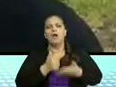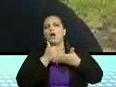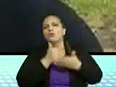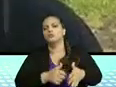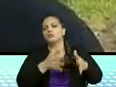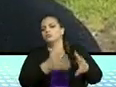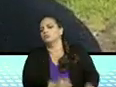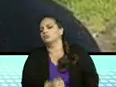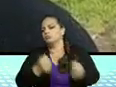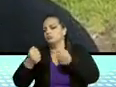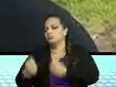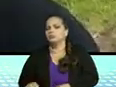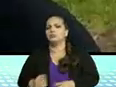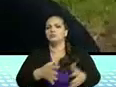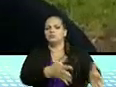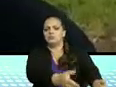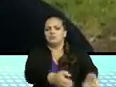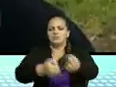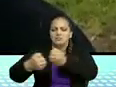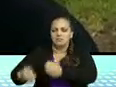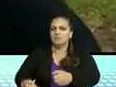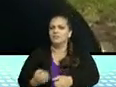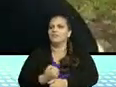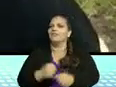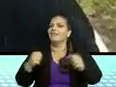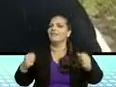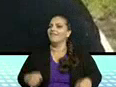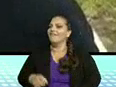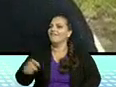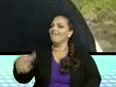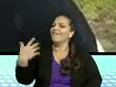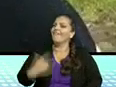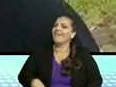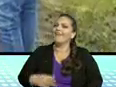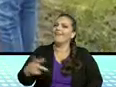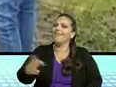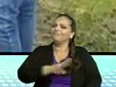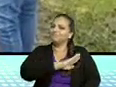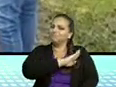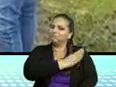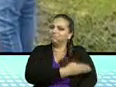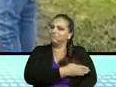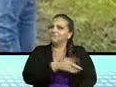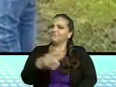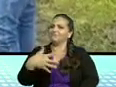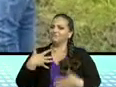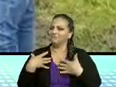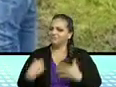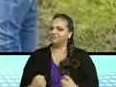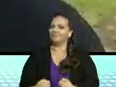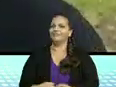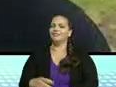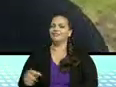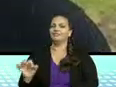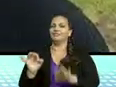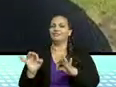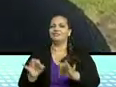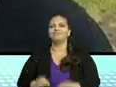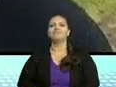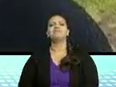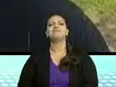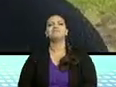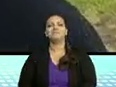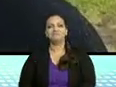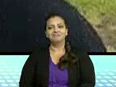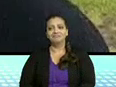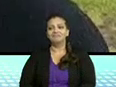que sí, valeroso, felicitaciones para este niño. Hay héroes urbanos, indudablemente, así como hay mucha gente que hace mal, hace daño a la